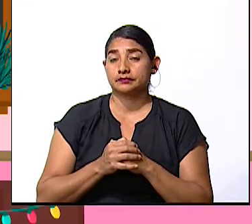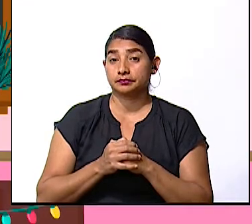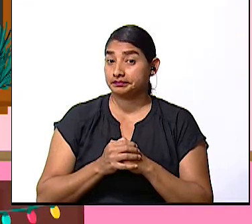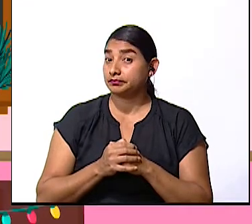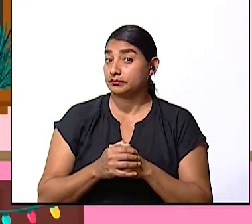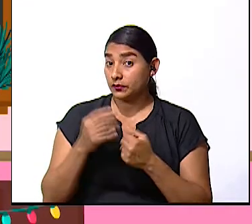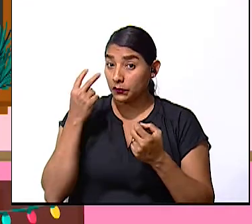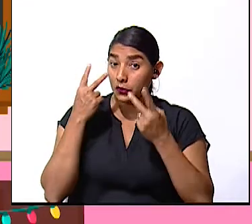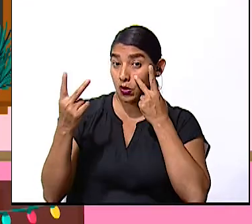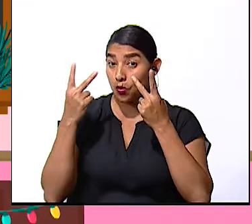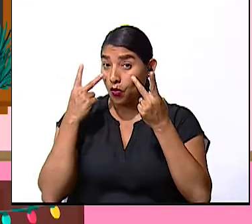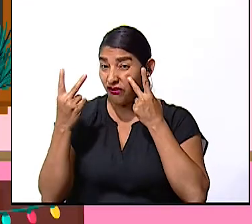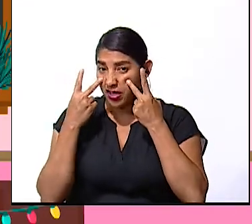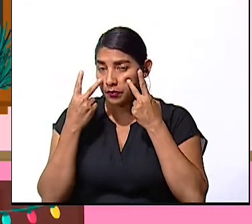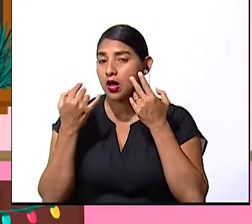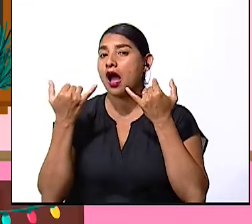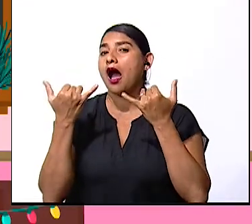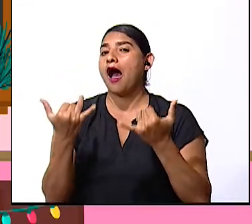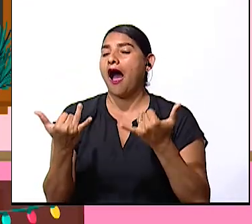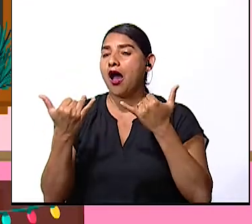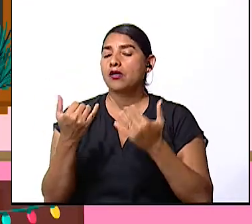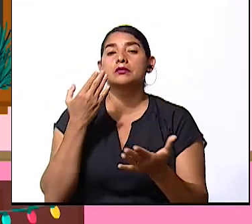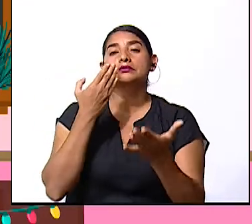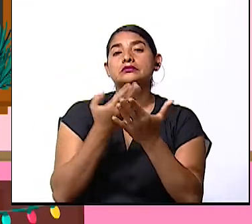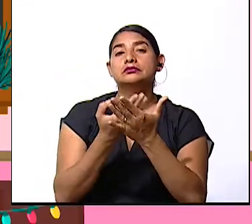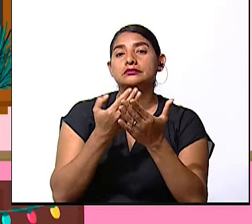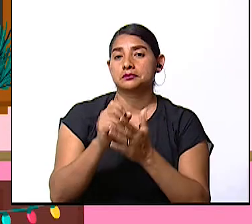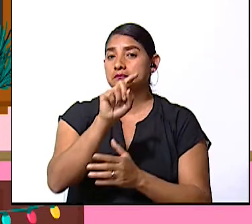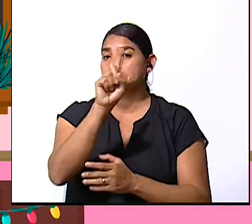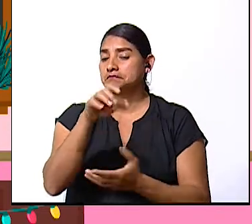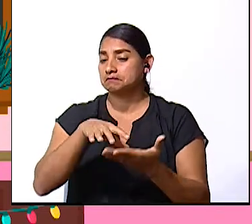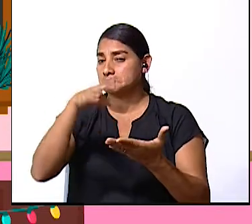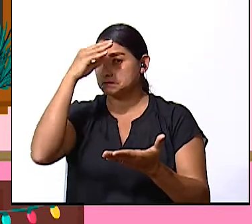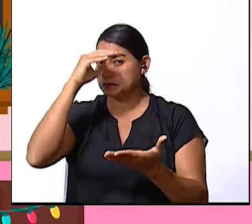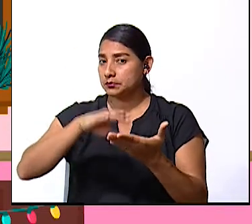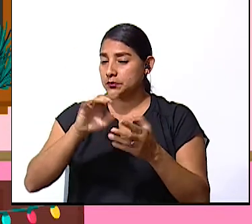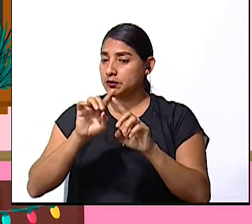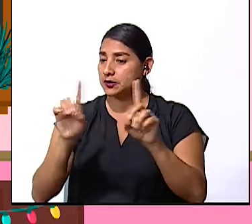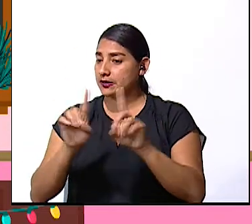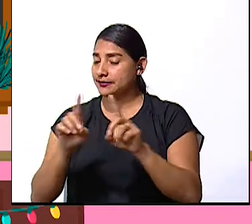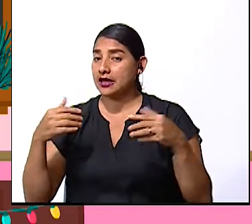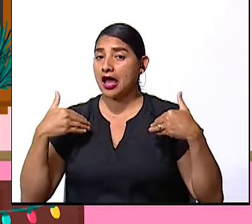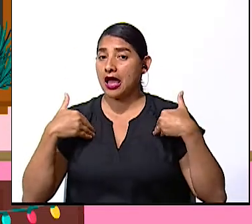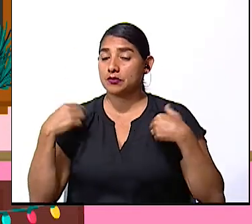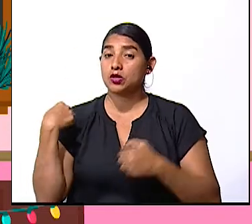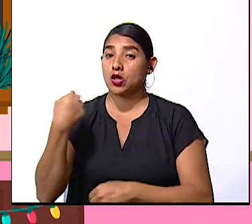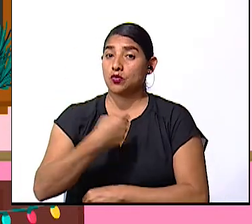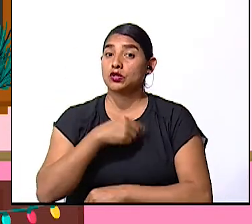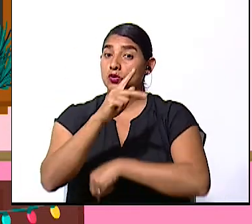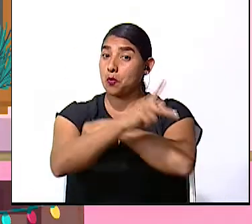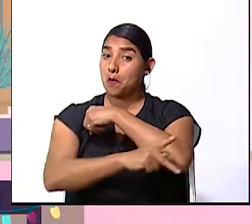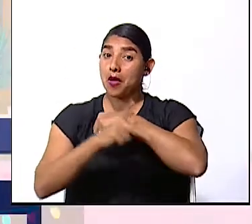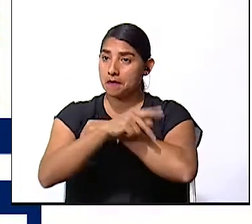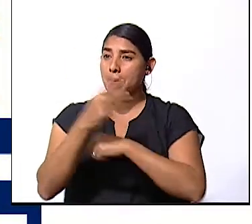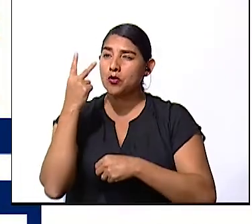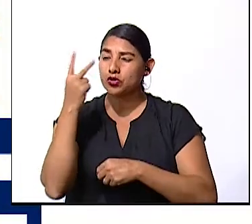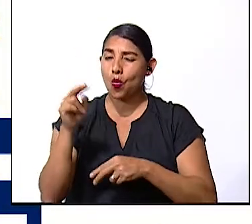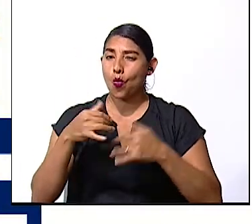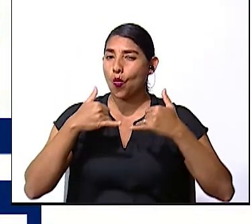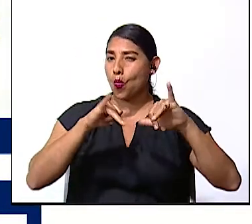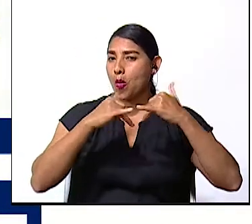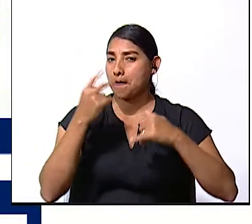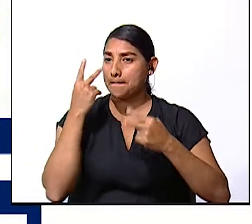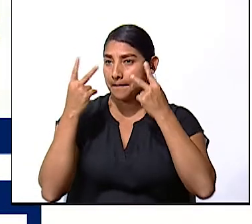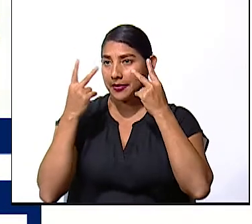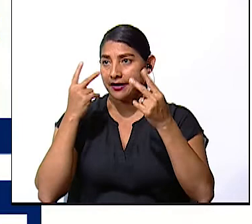Muy bien, ahora sí, vamos a ver qué tanto aprendieron ustedes de las especies animales de nuestro país. Vamos a jugar con esta memoria, a ver qué tan bien